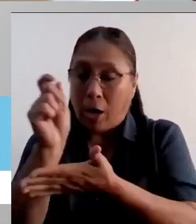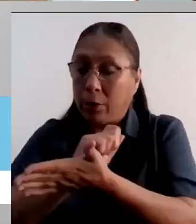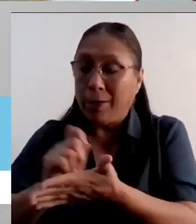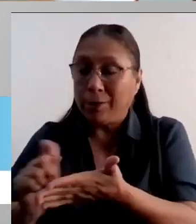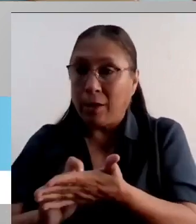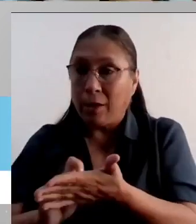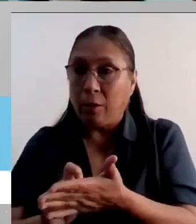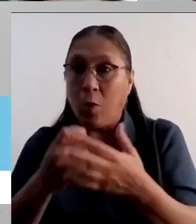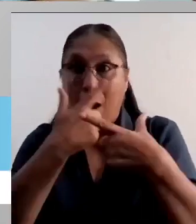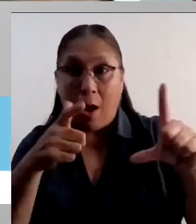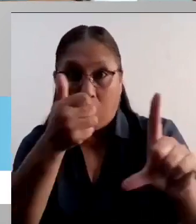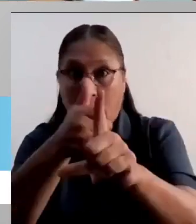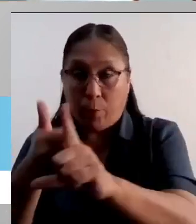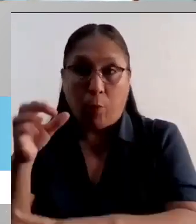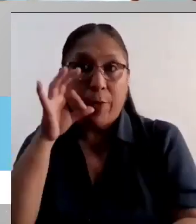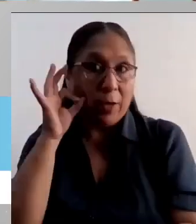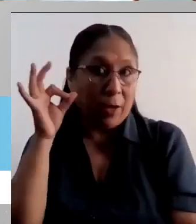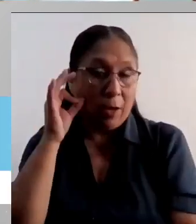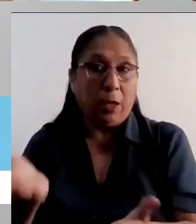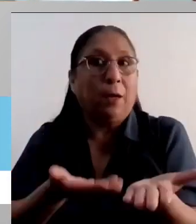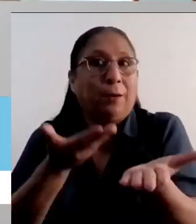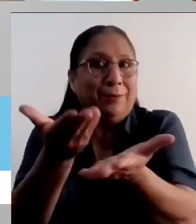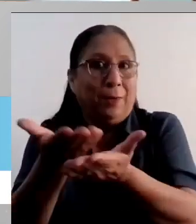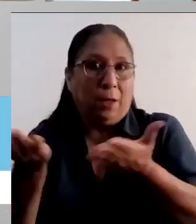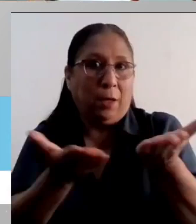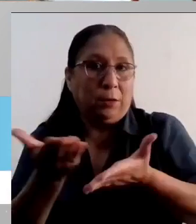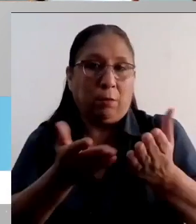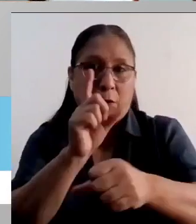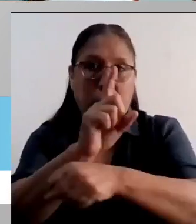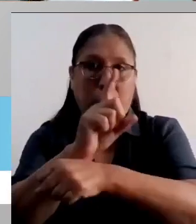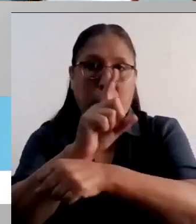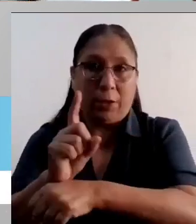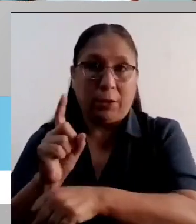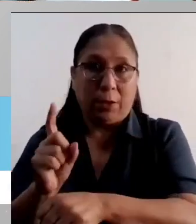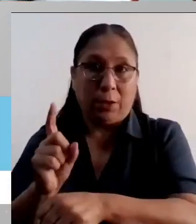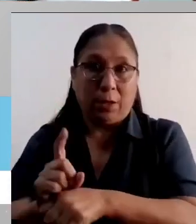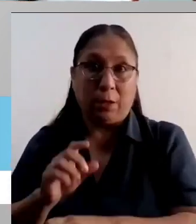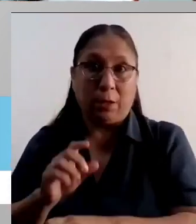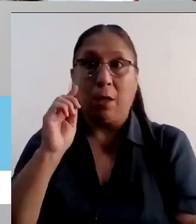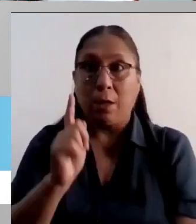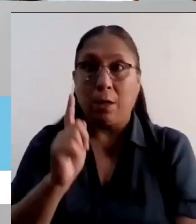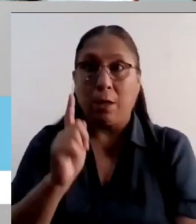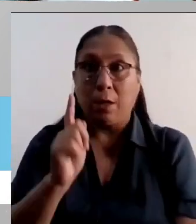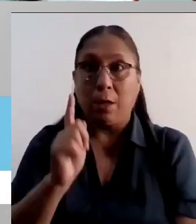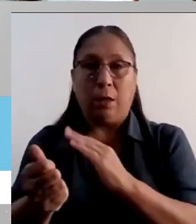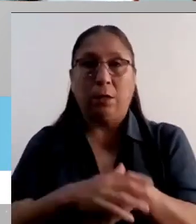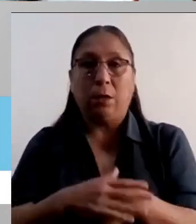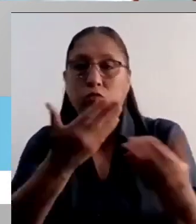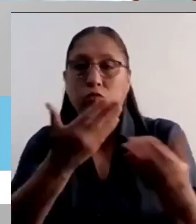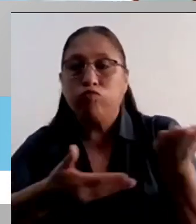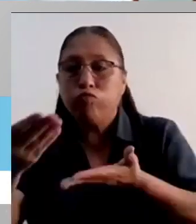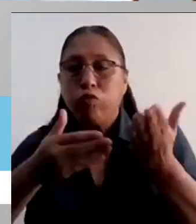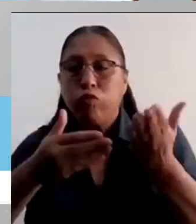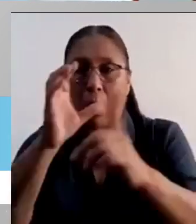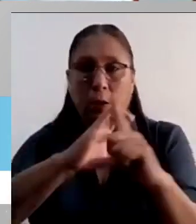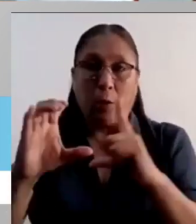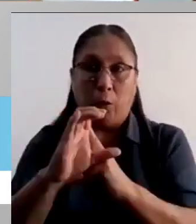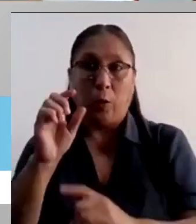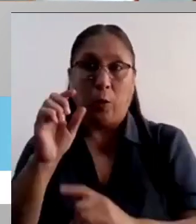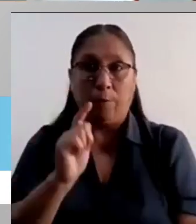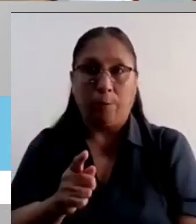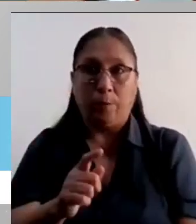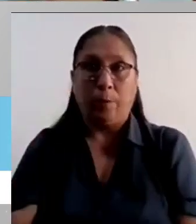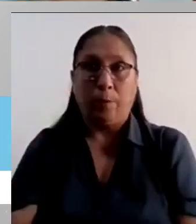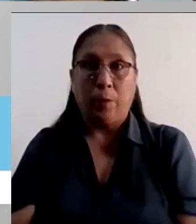se presta ese servicio educativo, ¿no? Y además deben contar con capacidades interculturales.